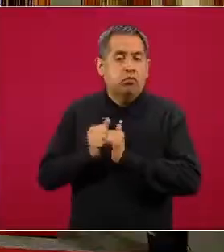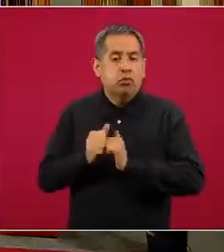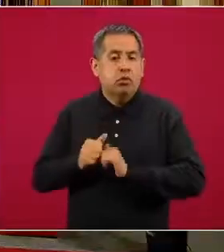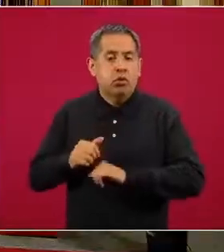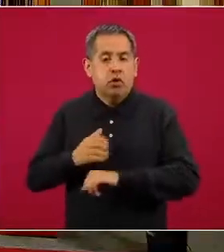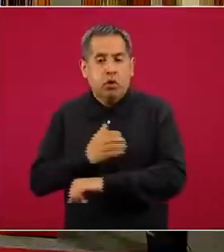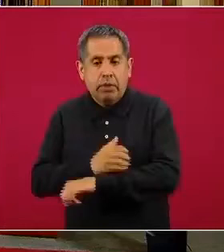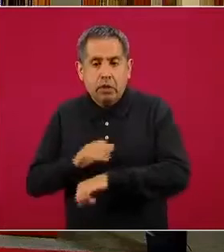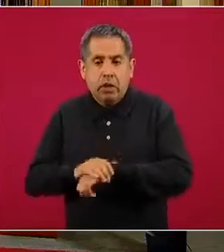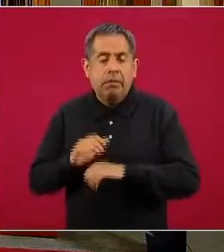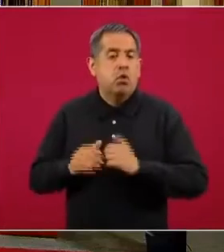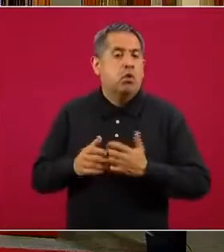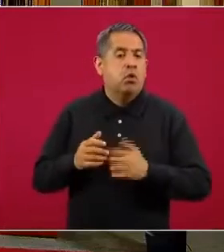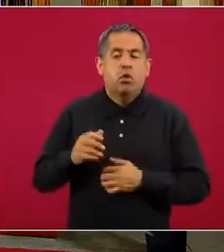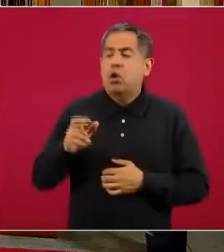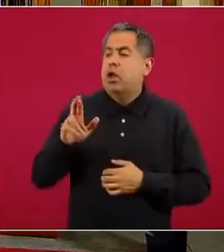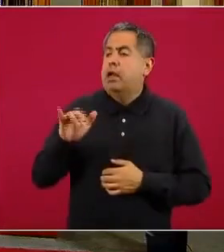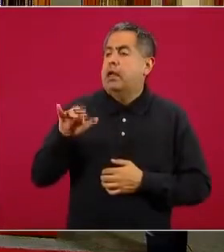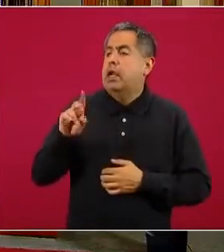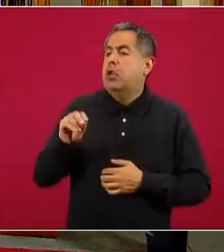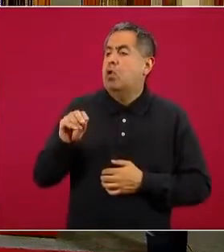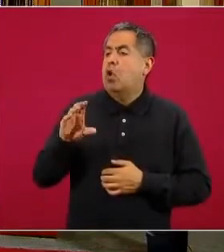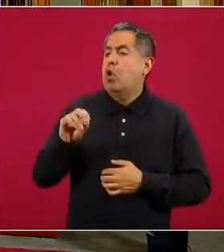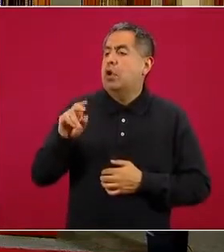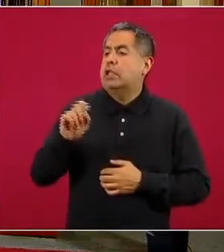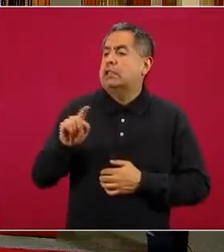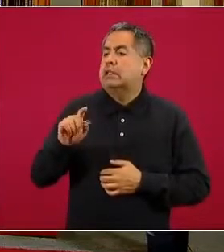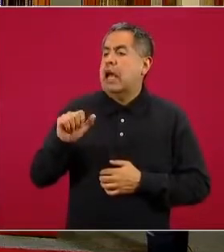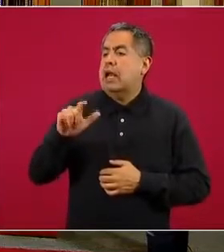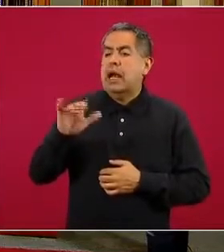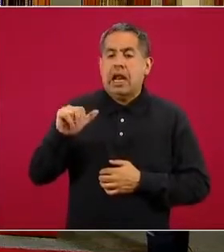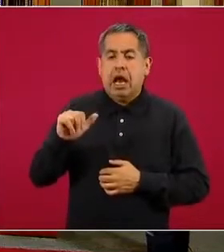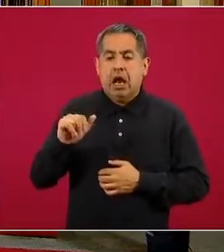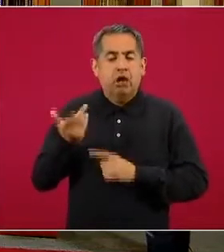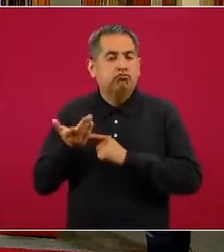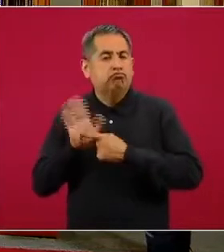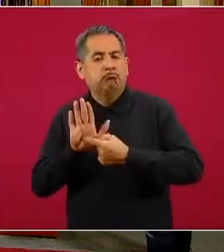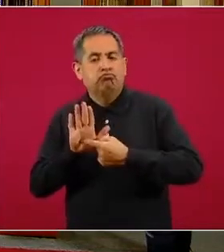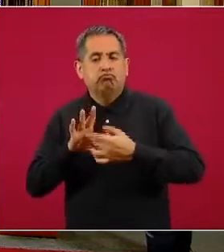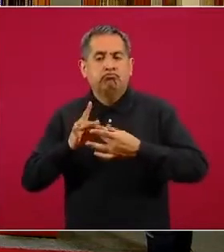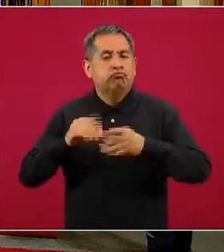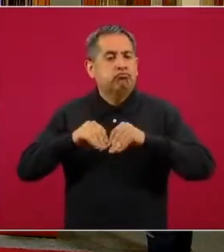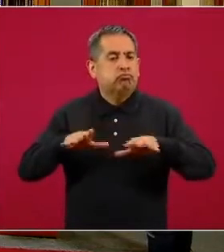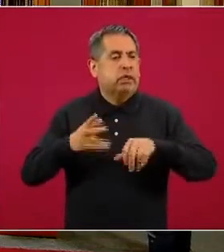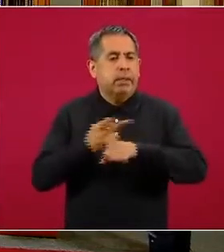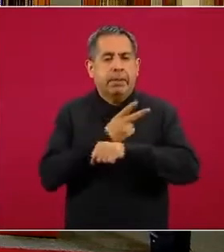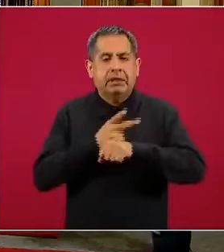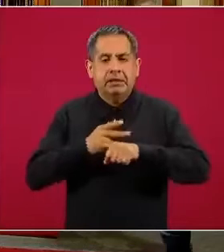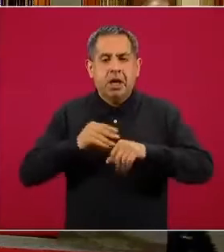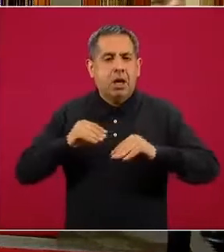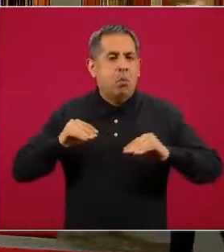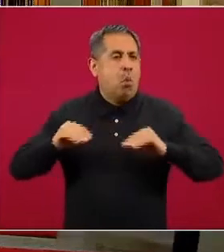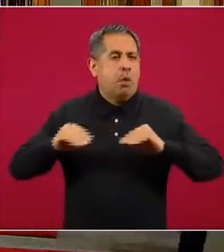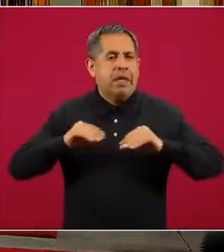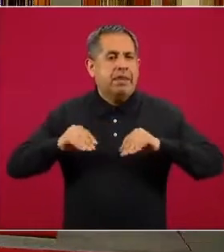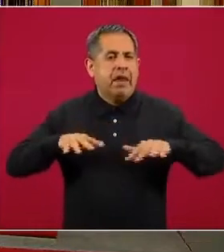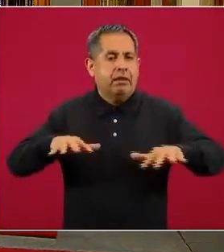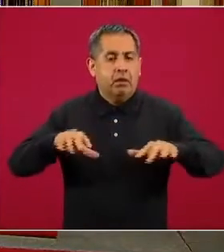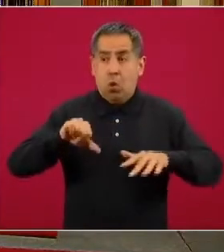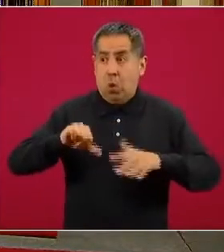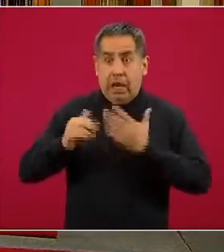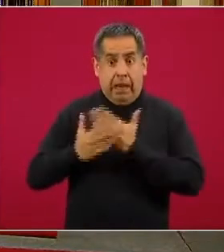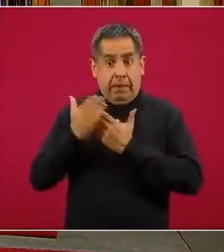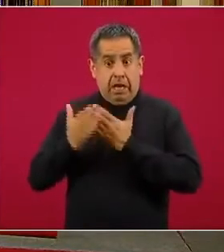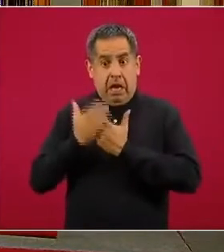amigo, el doctor Ricardo Cortés Alcalá, quien presentará una actualización del informe de movilidad en el espacio público que esta misma